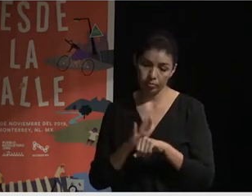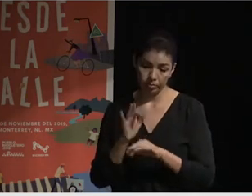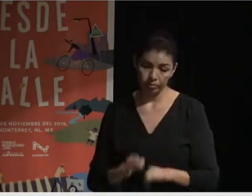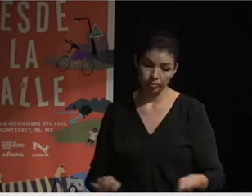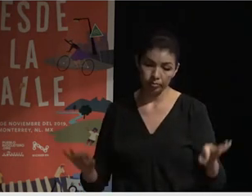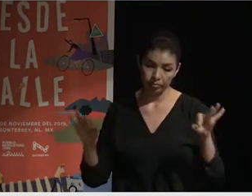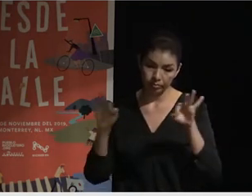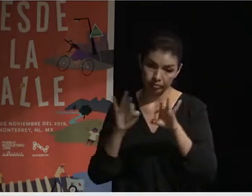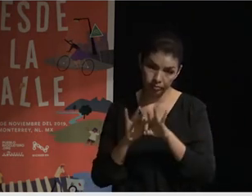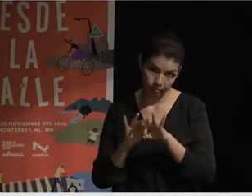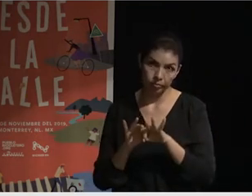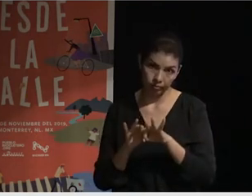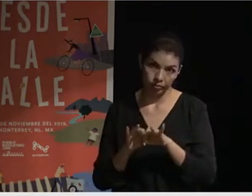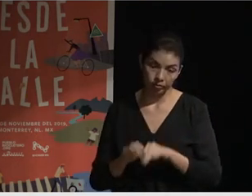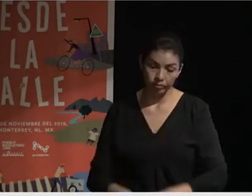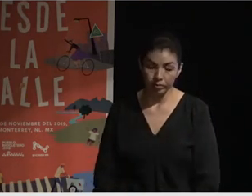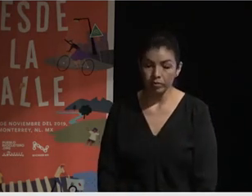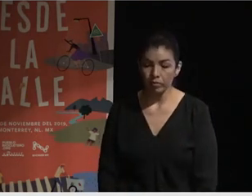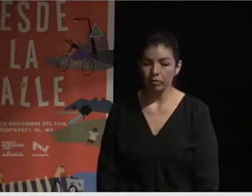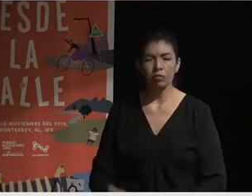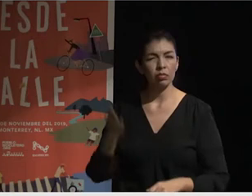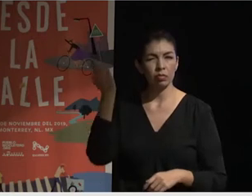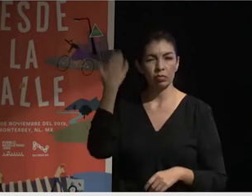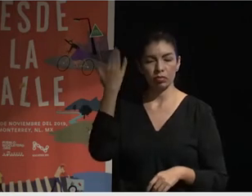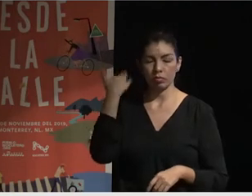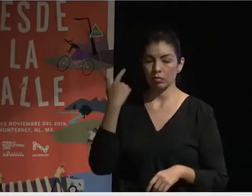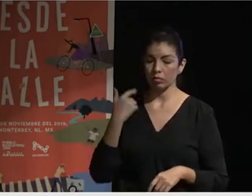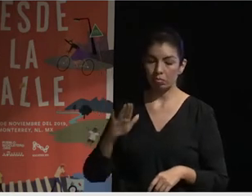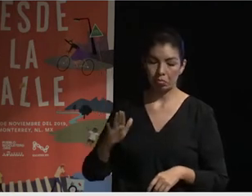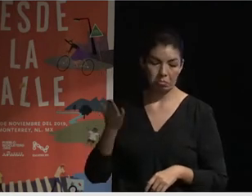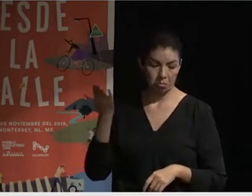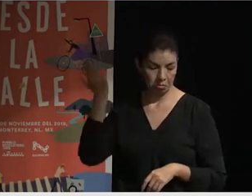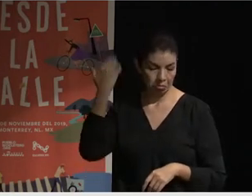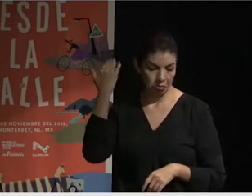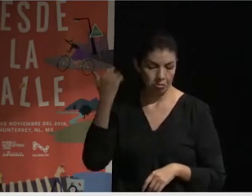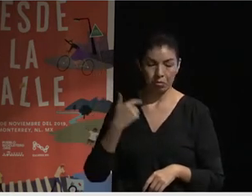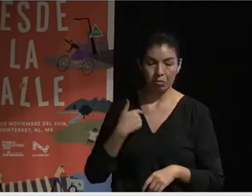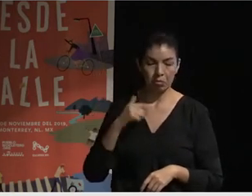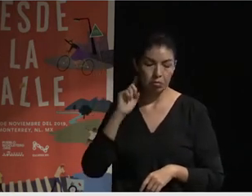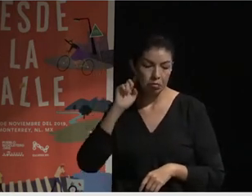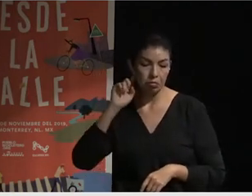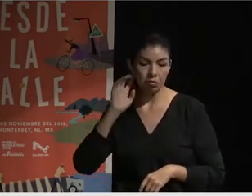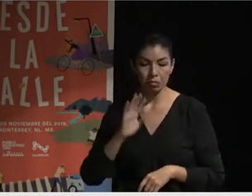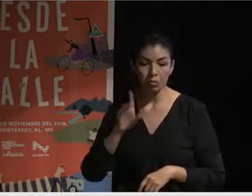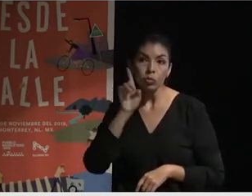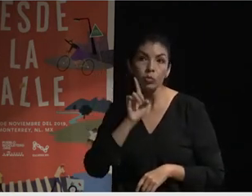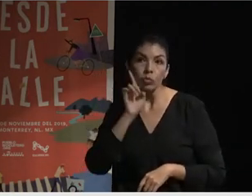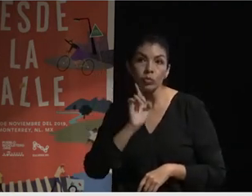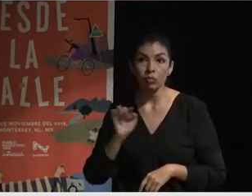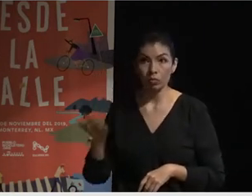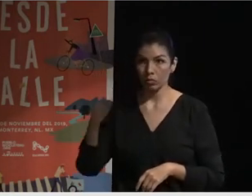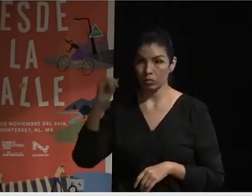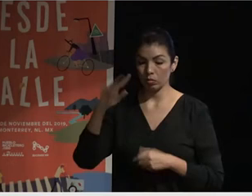temas. Hace poco estaba escuchando a una mujer de la India que se le preguntó acerca de una idea que ya es bastante exitosa, de